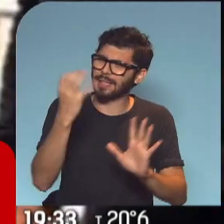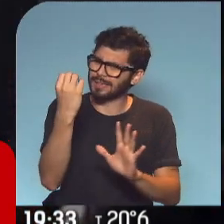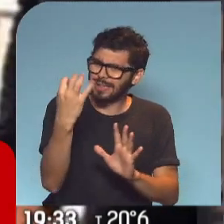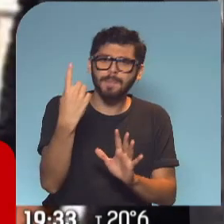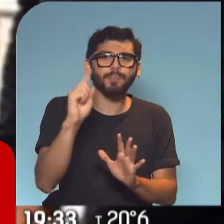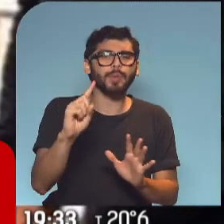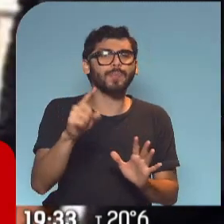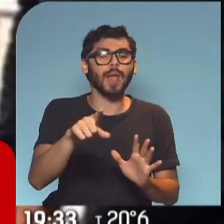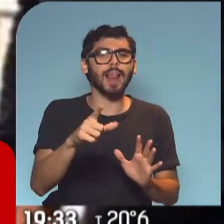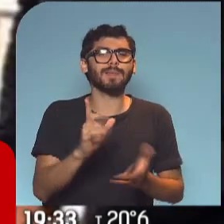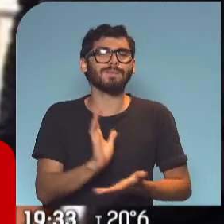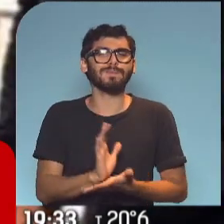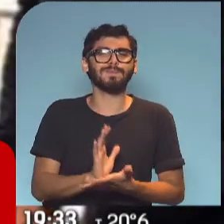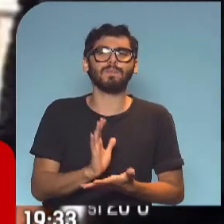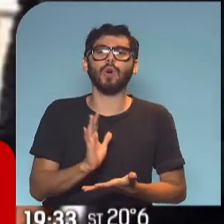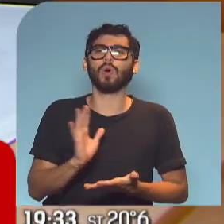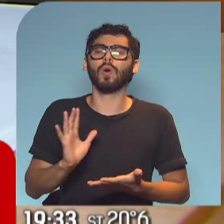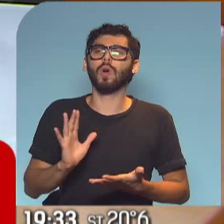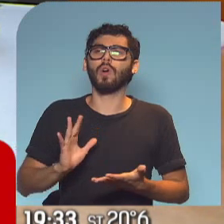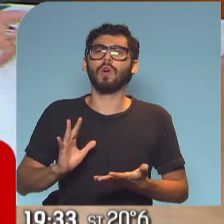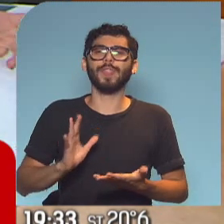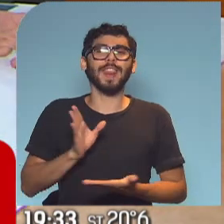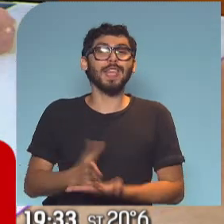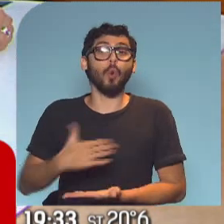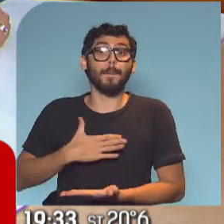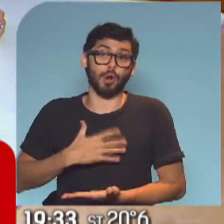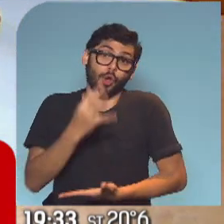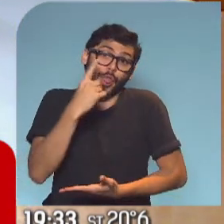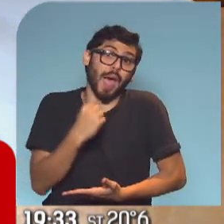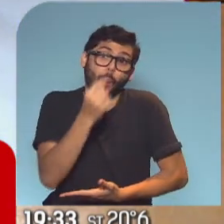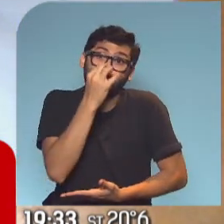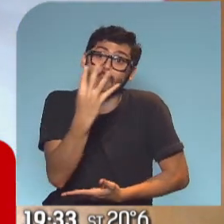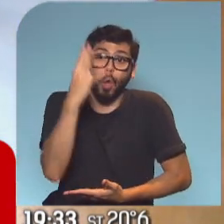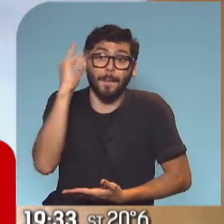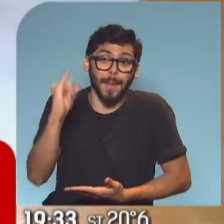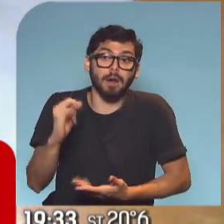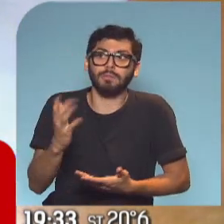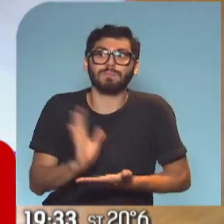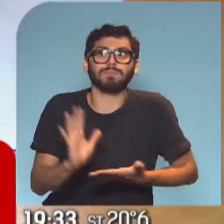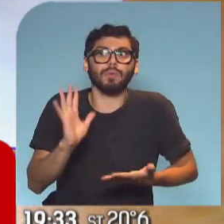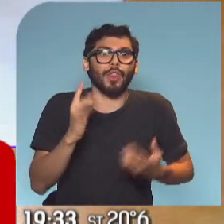decide diferenciarse marcando una postura con respecto a los derechos humanos un 24 de marzo. ¿Qué marca todo esto? Que el